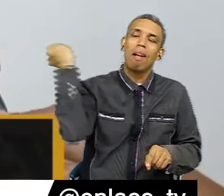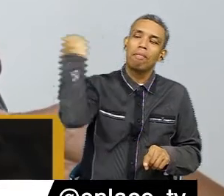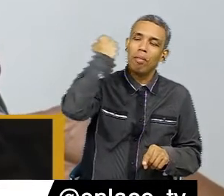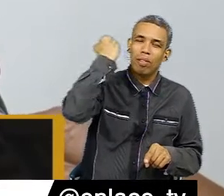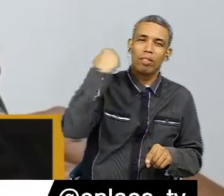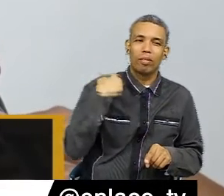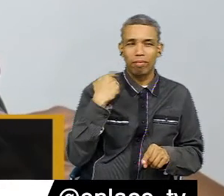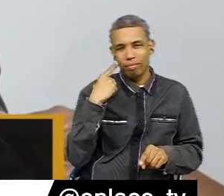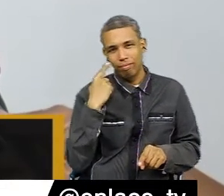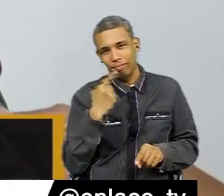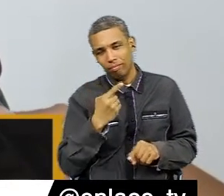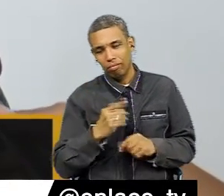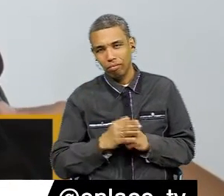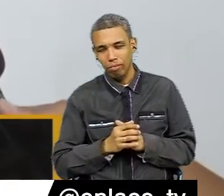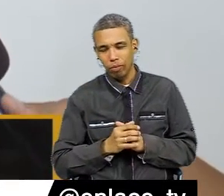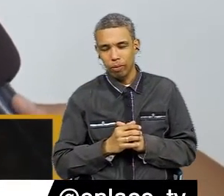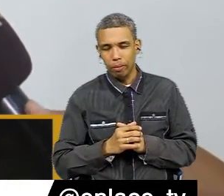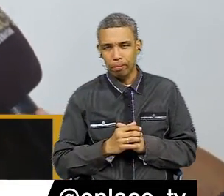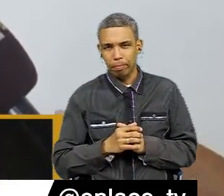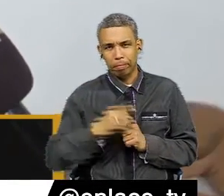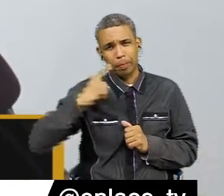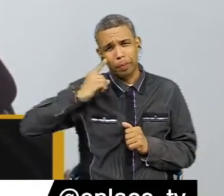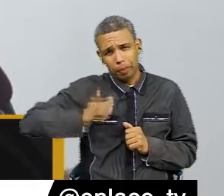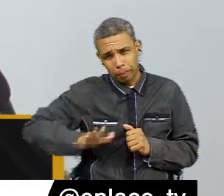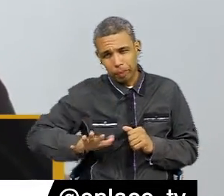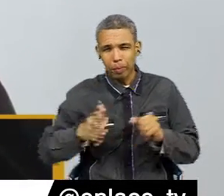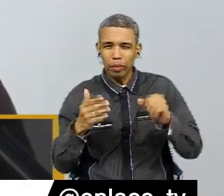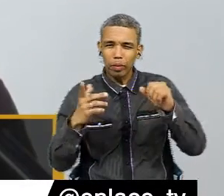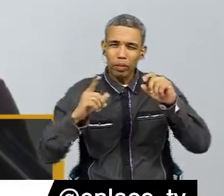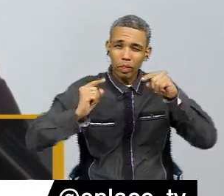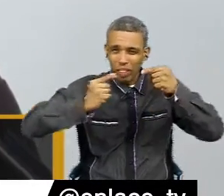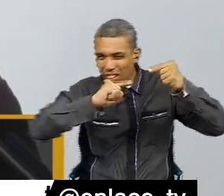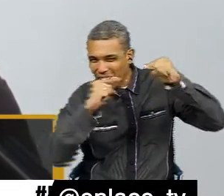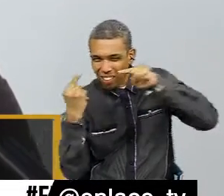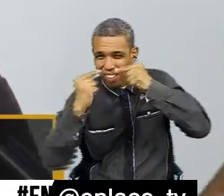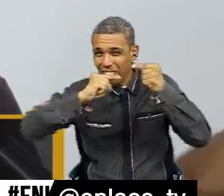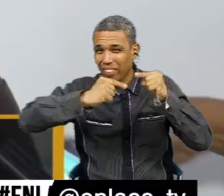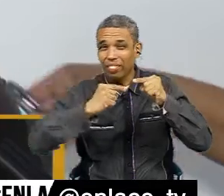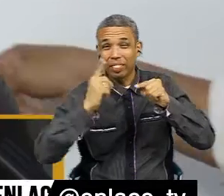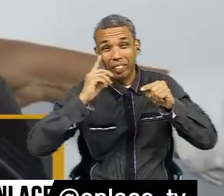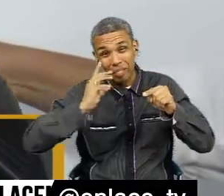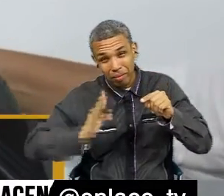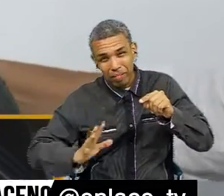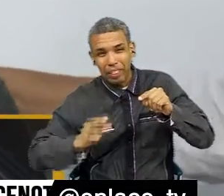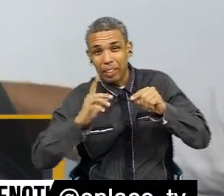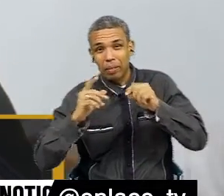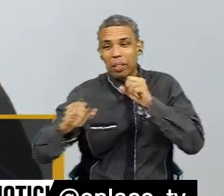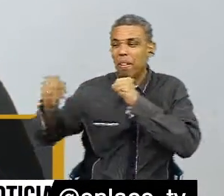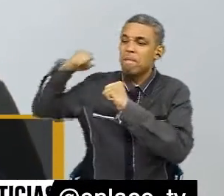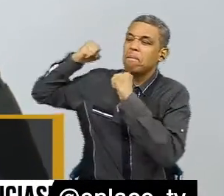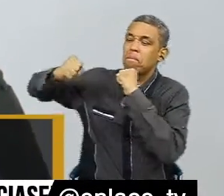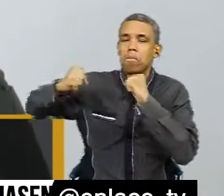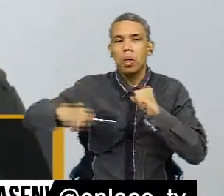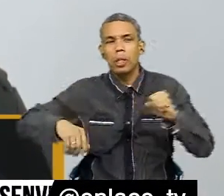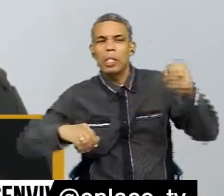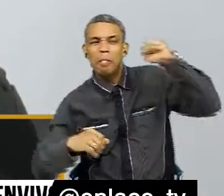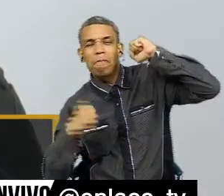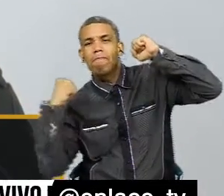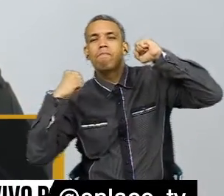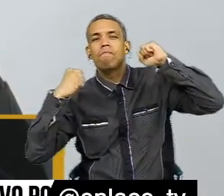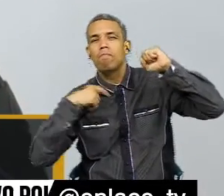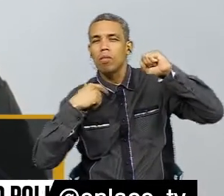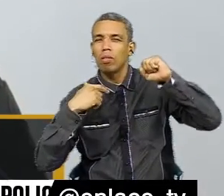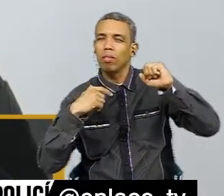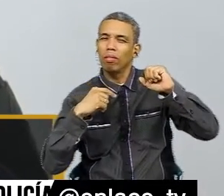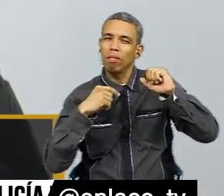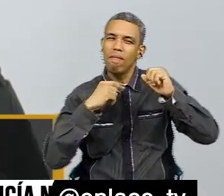discusión, dentro de esta se desarrollan unos golpes y se establece esta persona pues ya por voces de auxilio